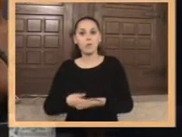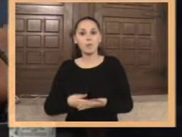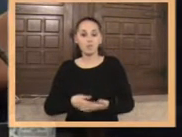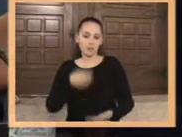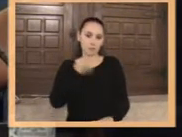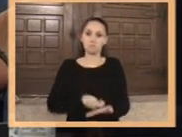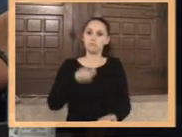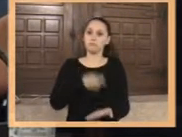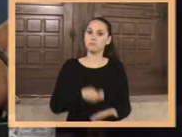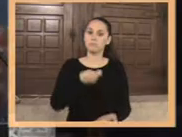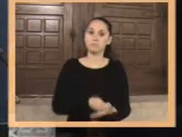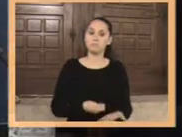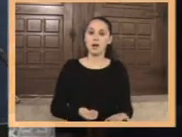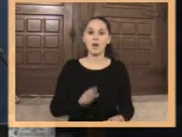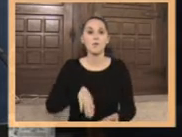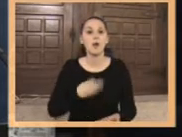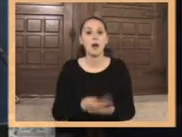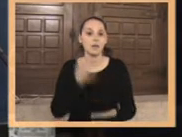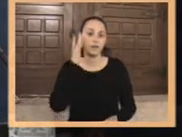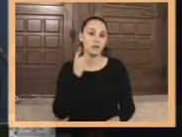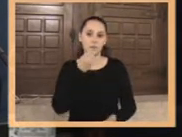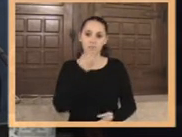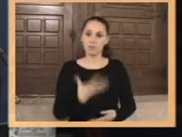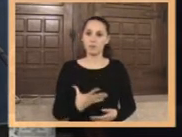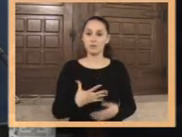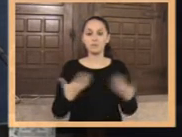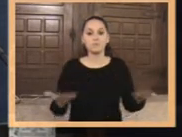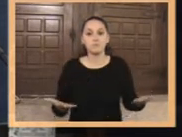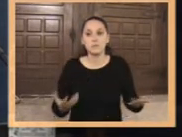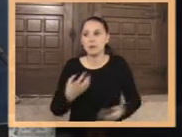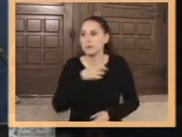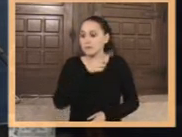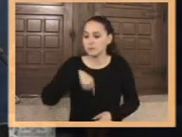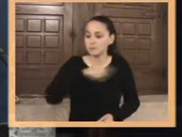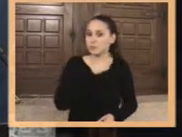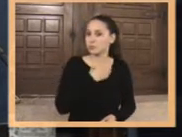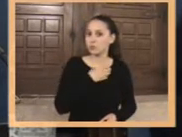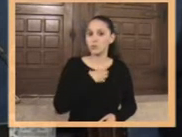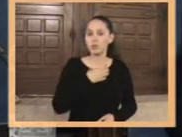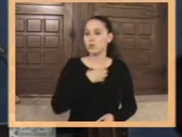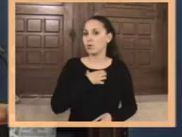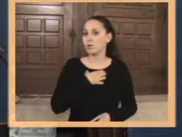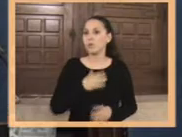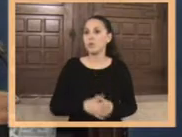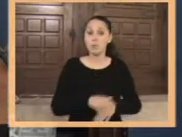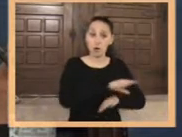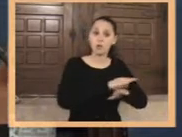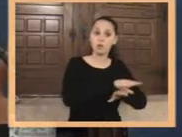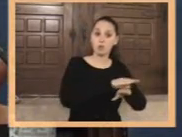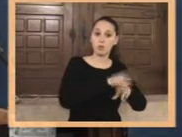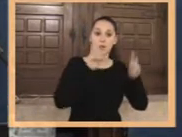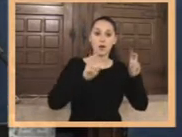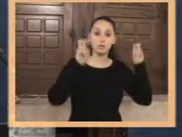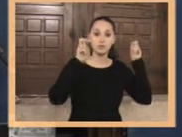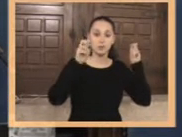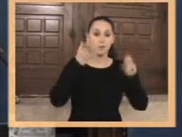Plasencia, pero claro, eso no lo puedo hacer, ¿no? Por lo tanto, estamos en ese camino y el concejal, que conoce muy bien el tema, pues está al tanto. Intentamos por todos los